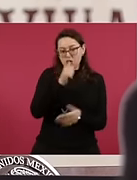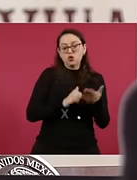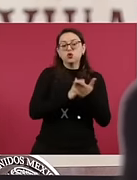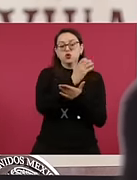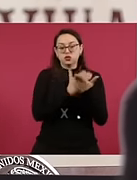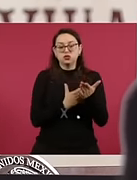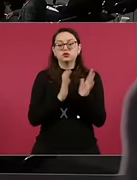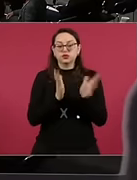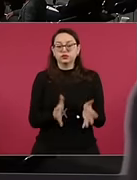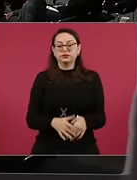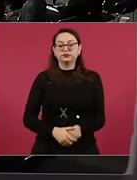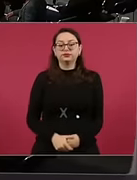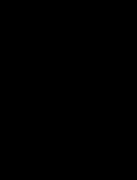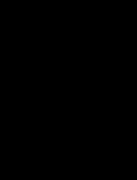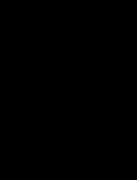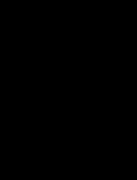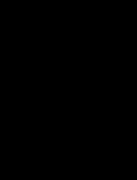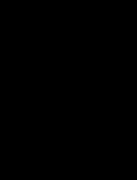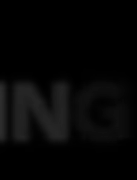para...